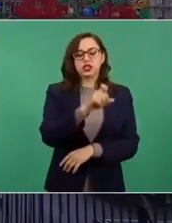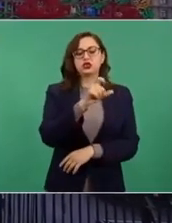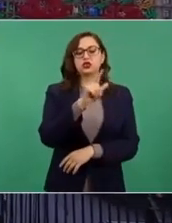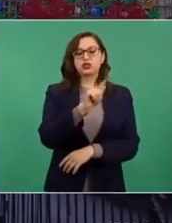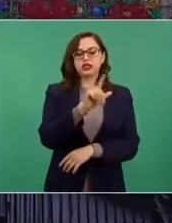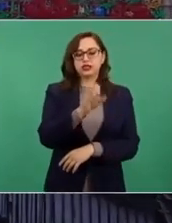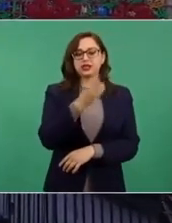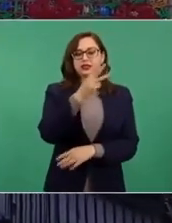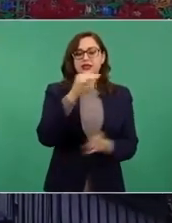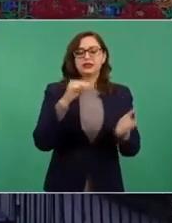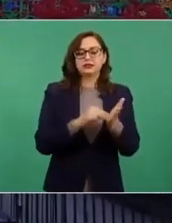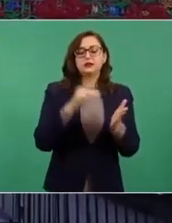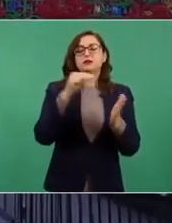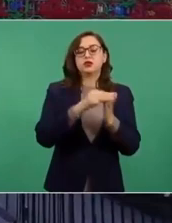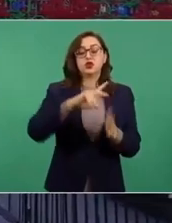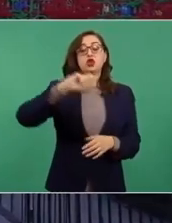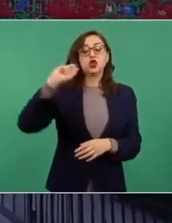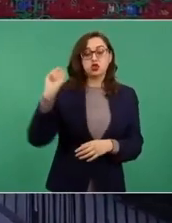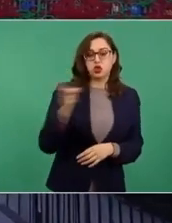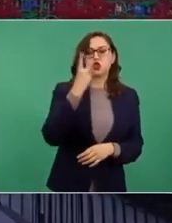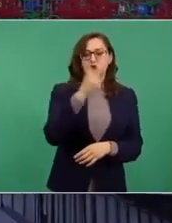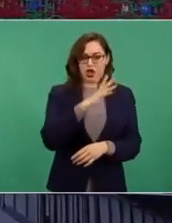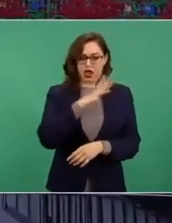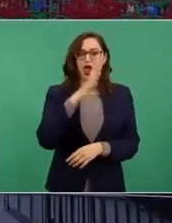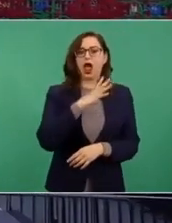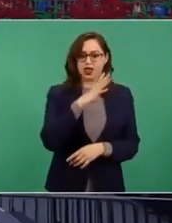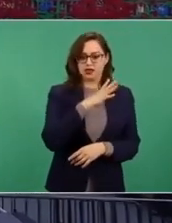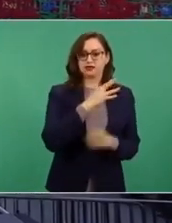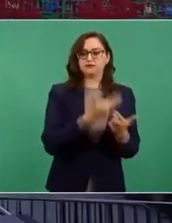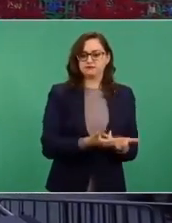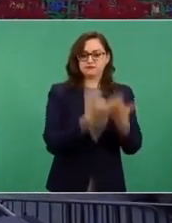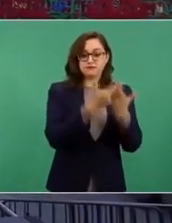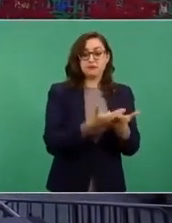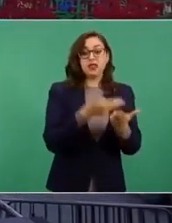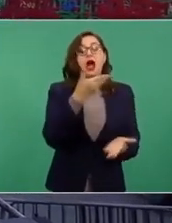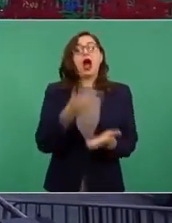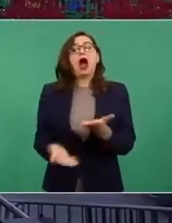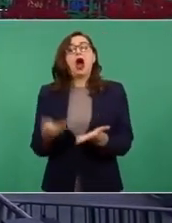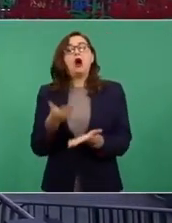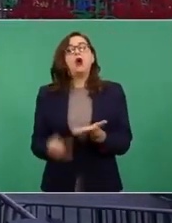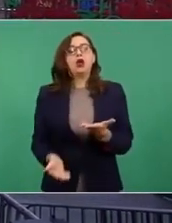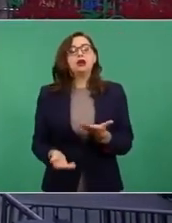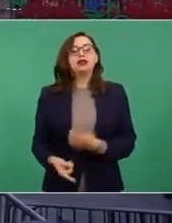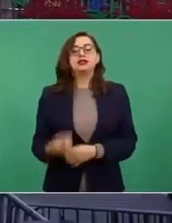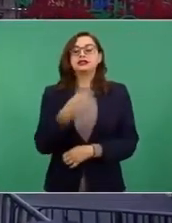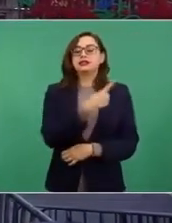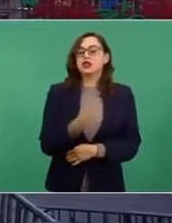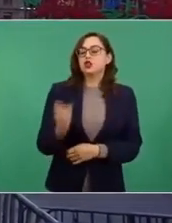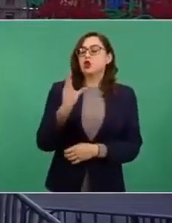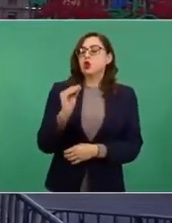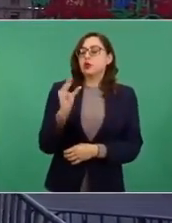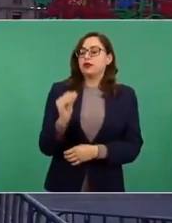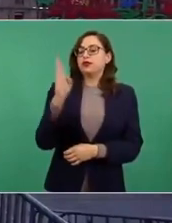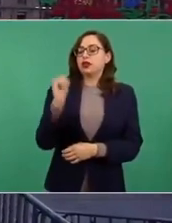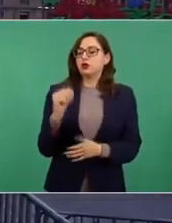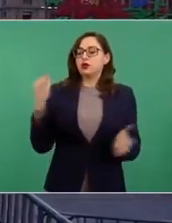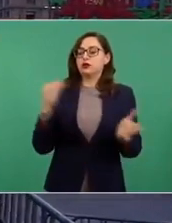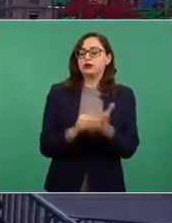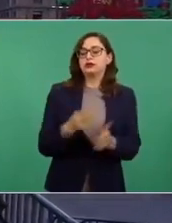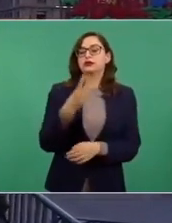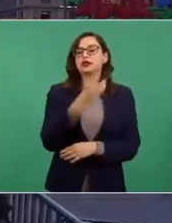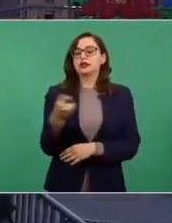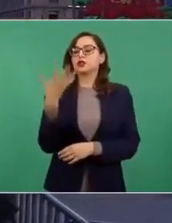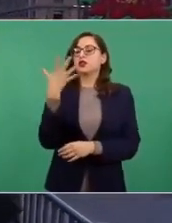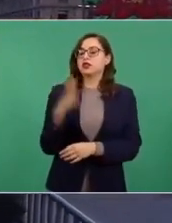millones de dólares, actualmente ascienden a 199.310 millones